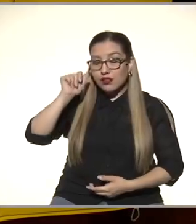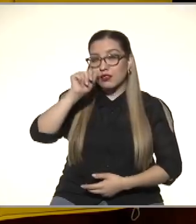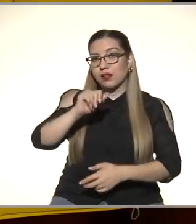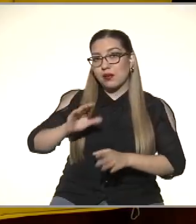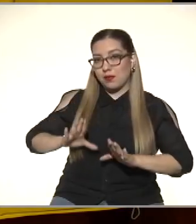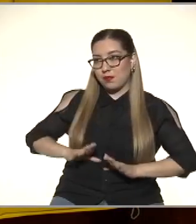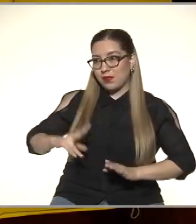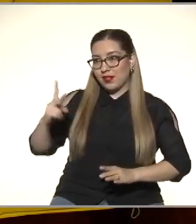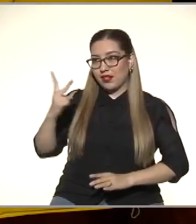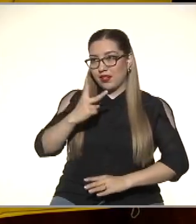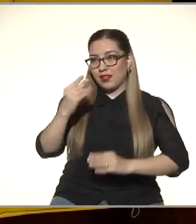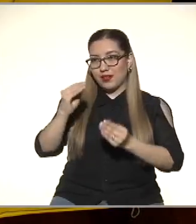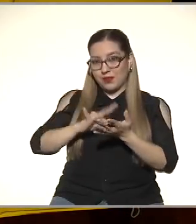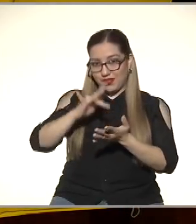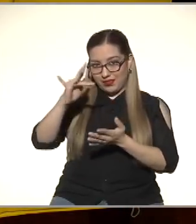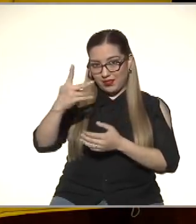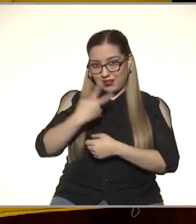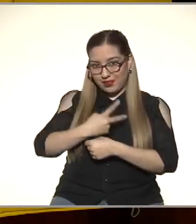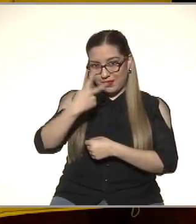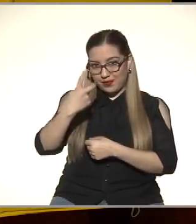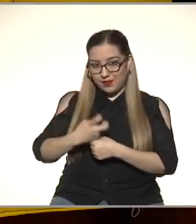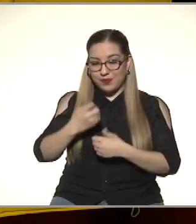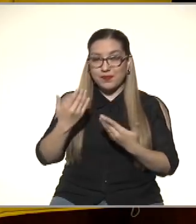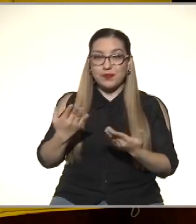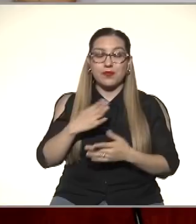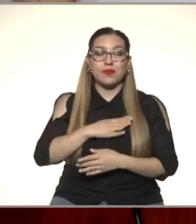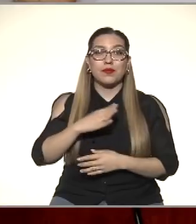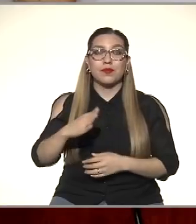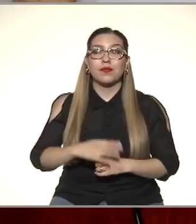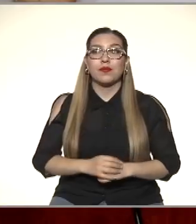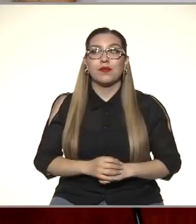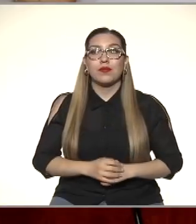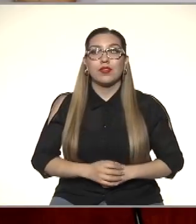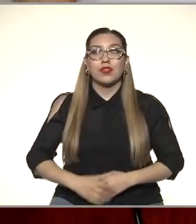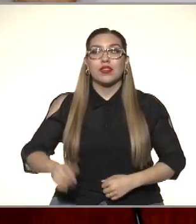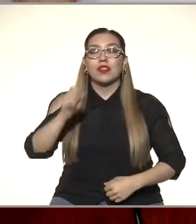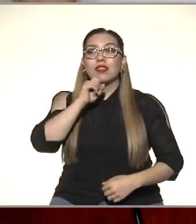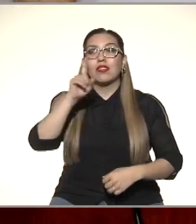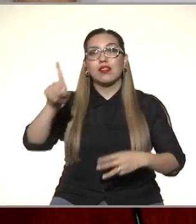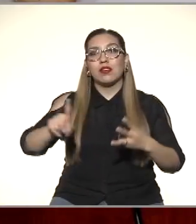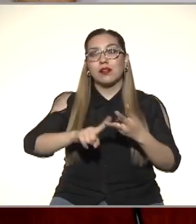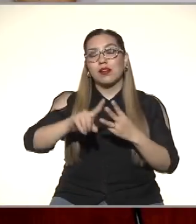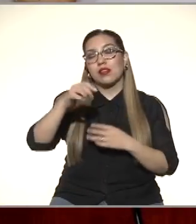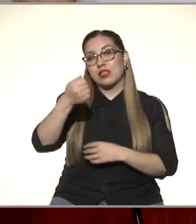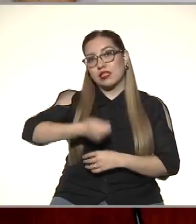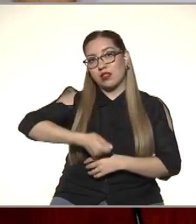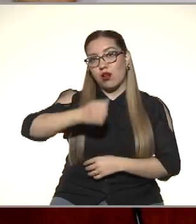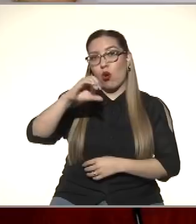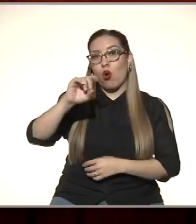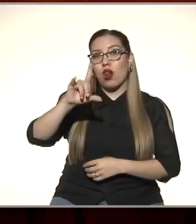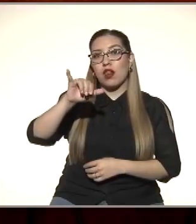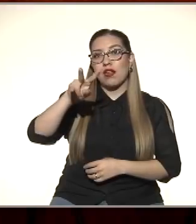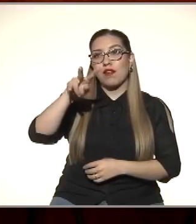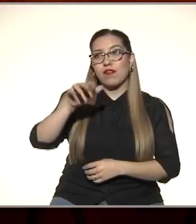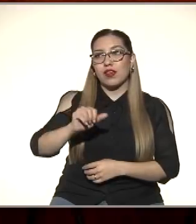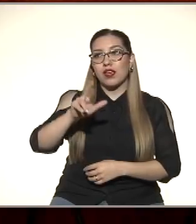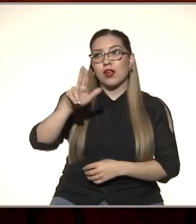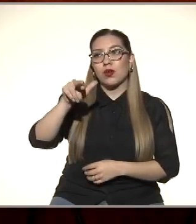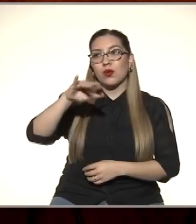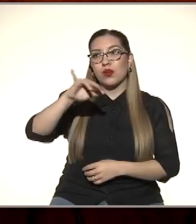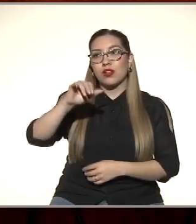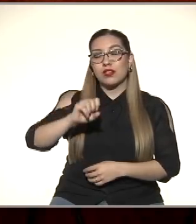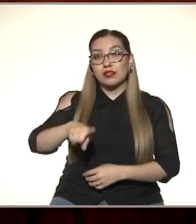Paloma. Gracias, Marisa, muchas gracias por la invitación. Gracias a ti. Y también saludamos a Olivia Ruiz García, ella es